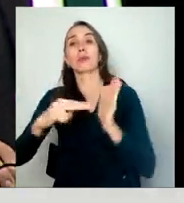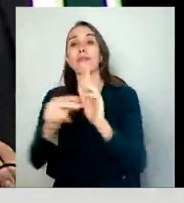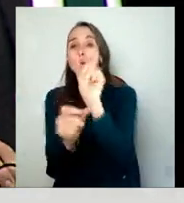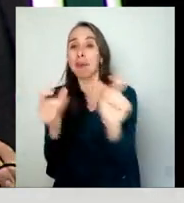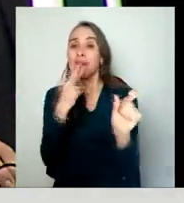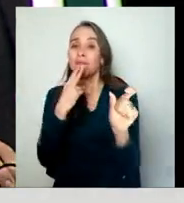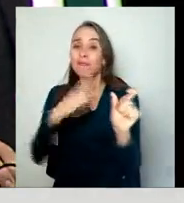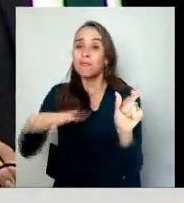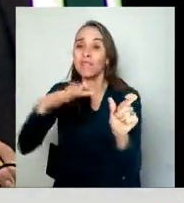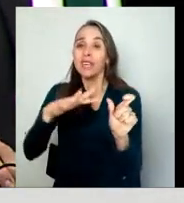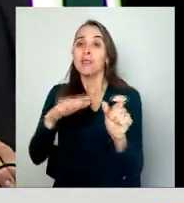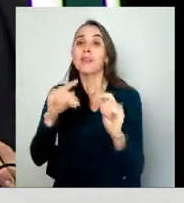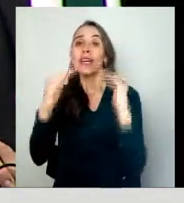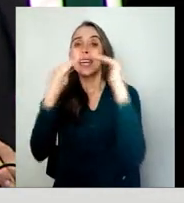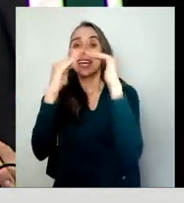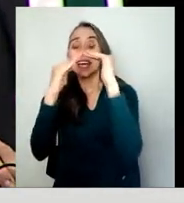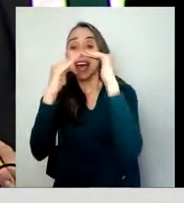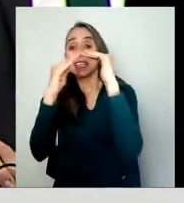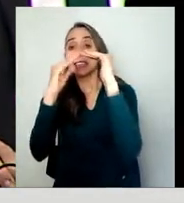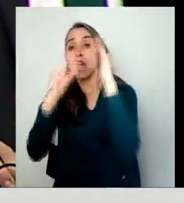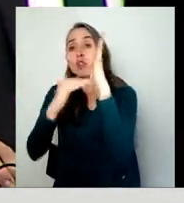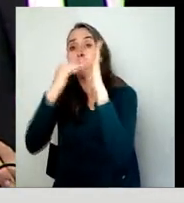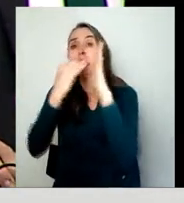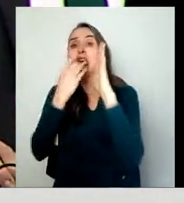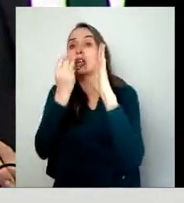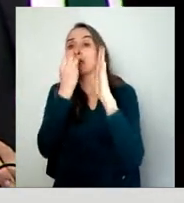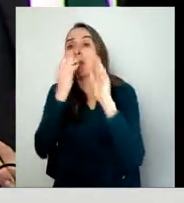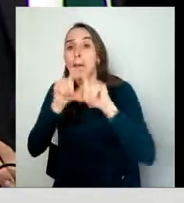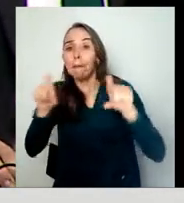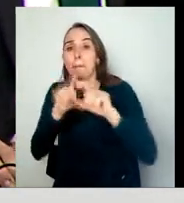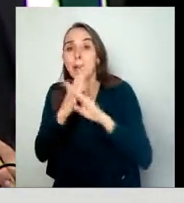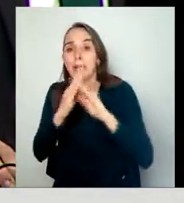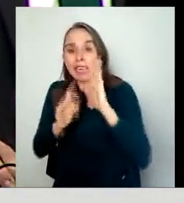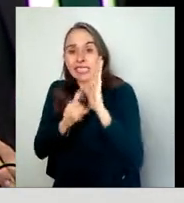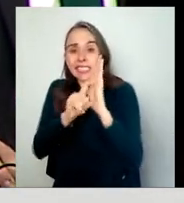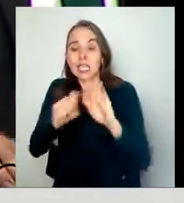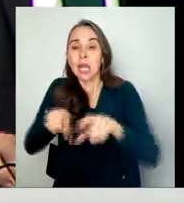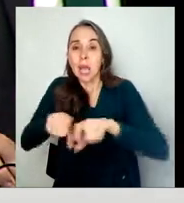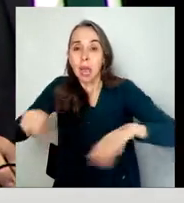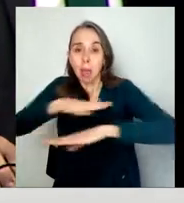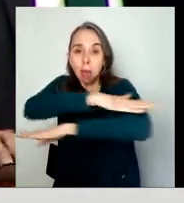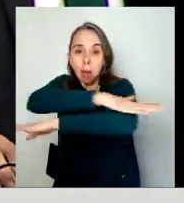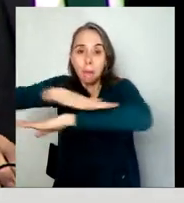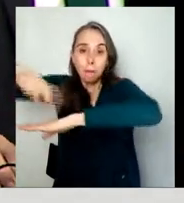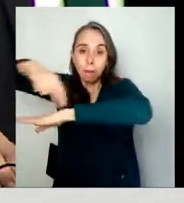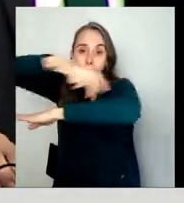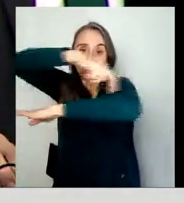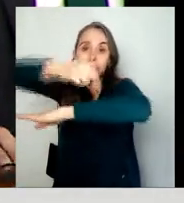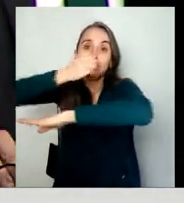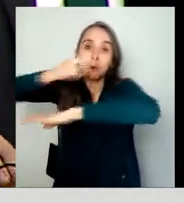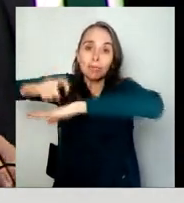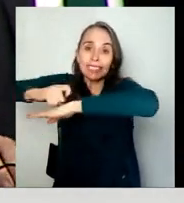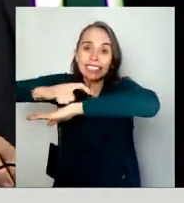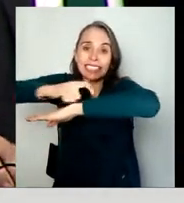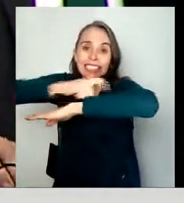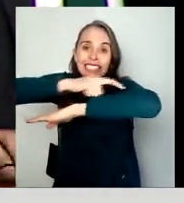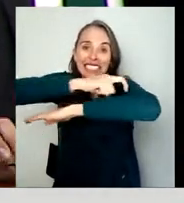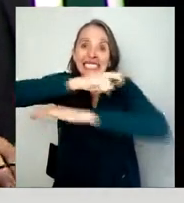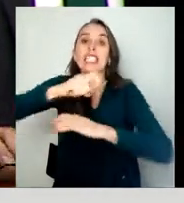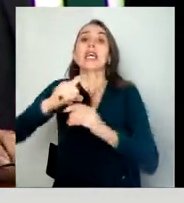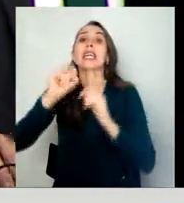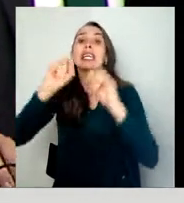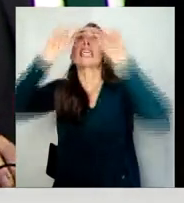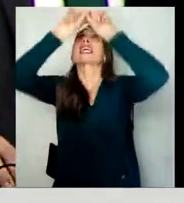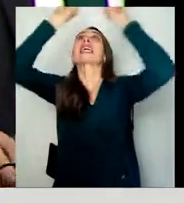las Termitas las cuales ancar comido pisos tabiquería ya han dejado daños enormes siendo la mayoría